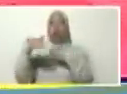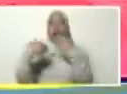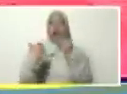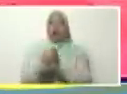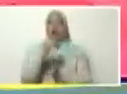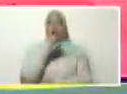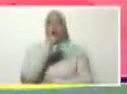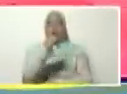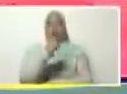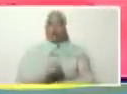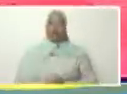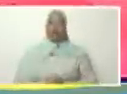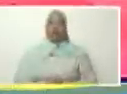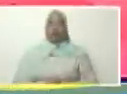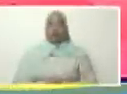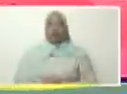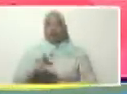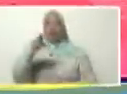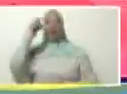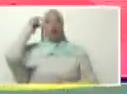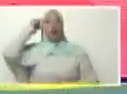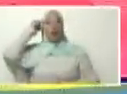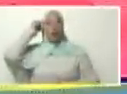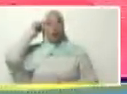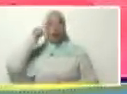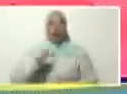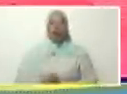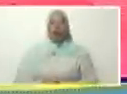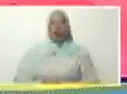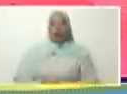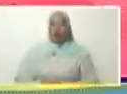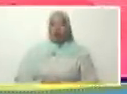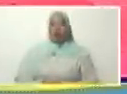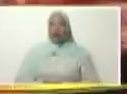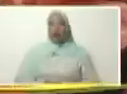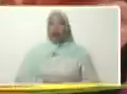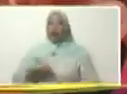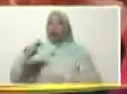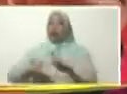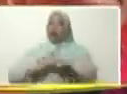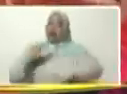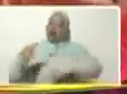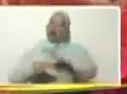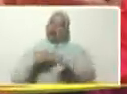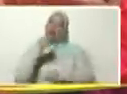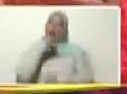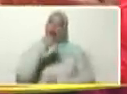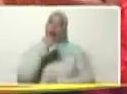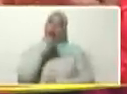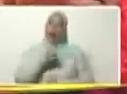decía, 63 días, no. El sabotaje petrolero arrancó el 6 de enero.